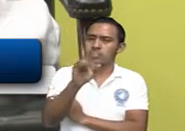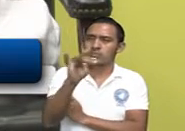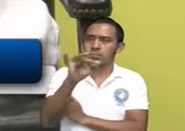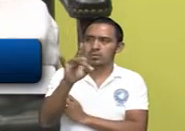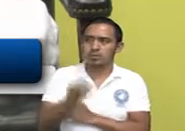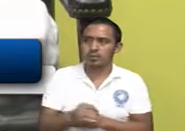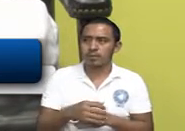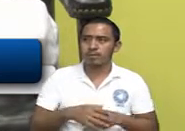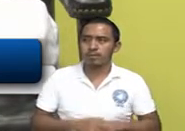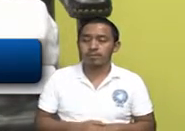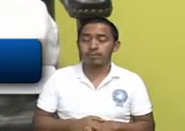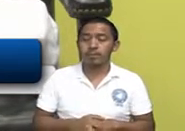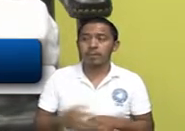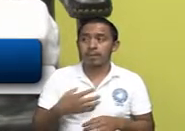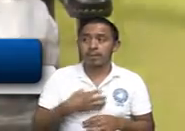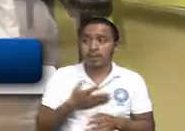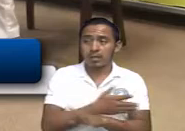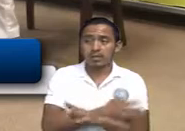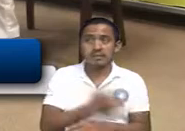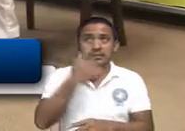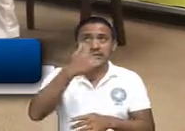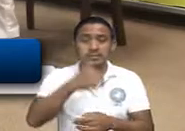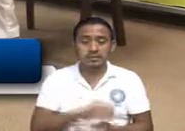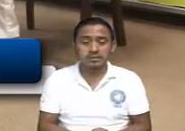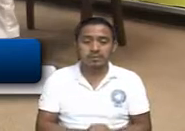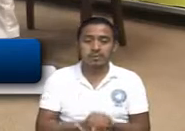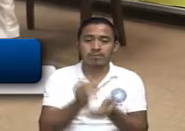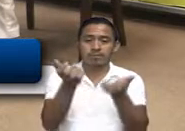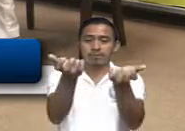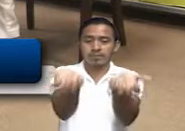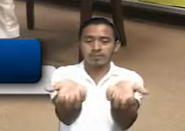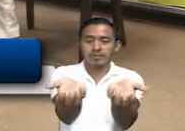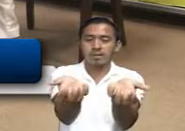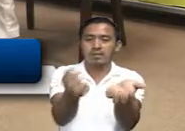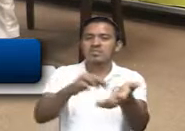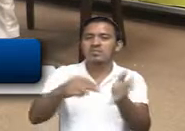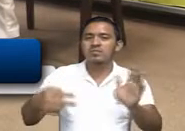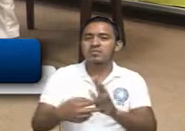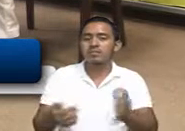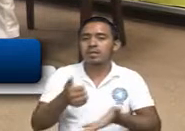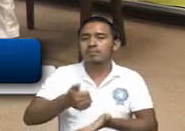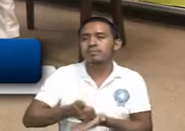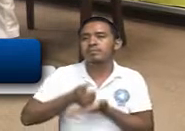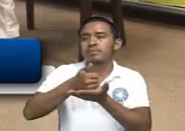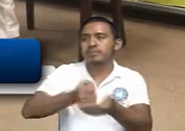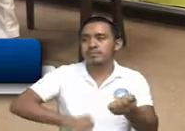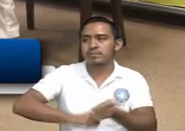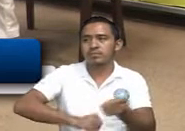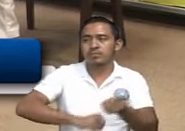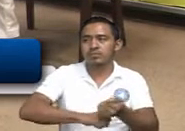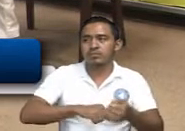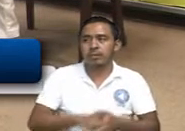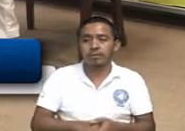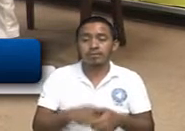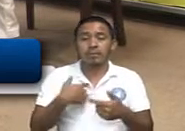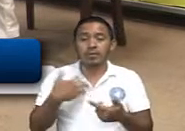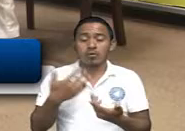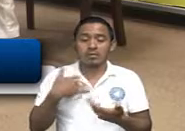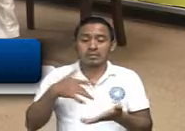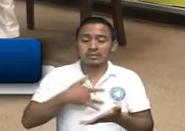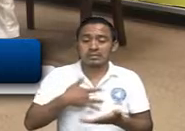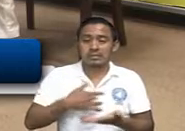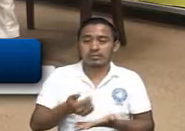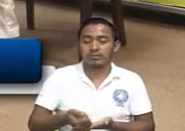original son dos brazos abiertos donde plantean ayuda, ¿verdad? Porque todos estamos para ayudar y para que nos ayuden. En